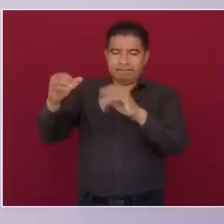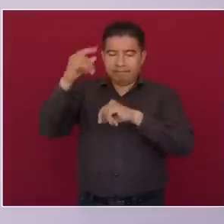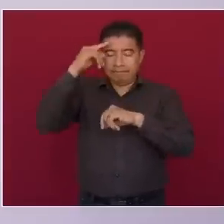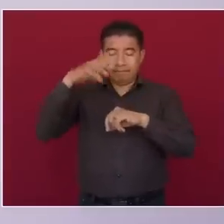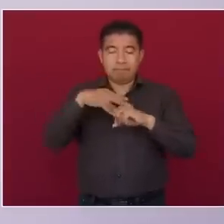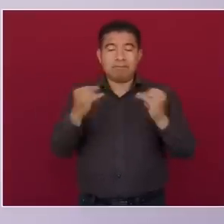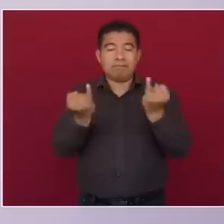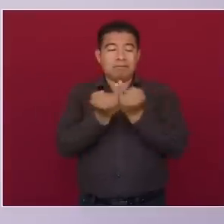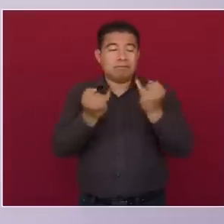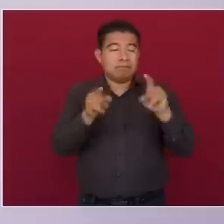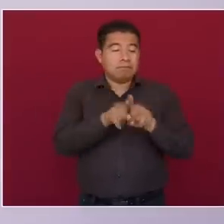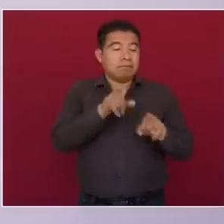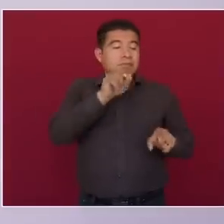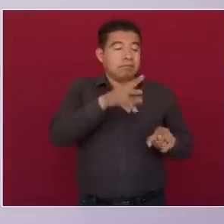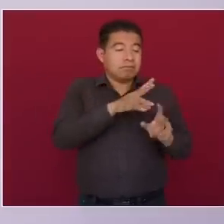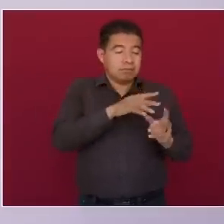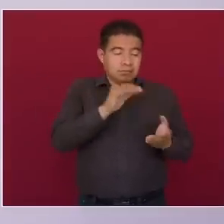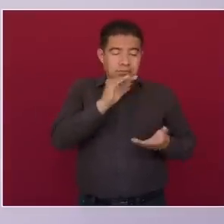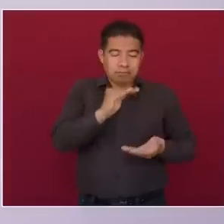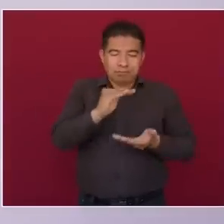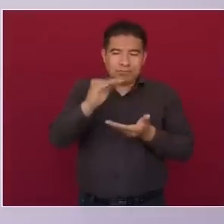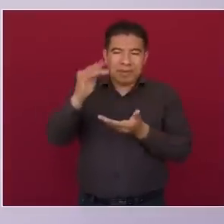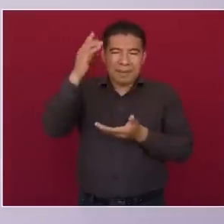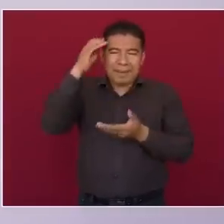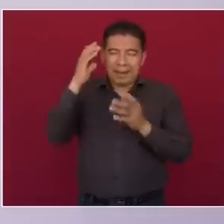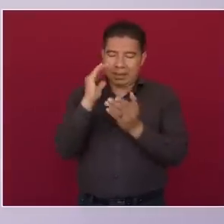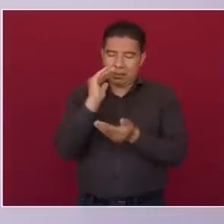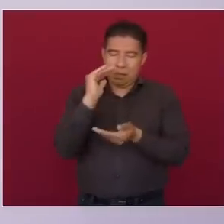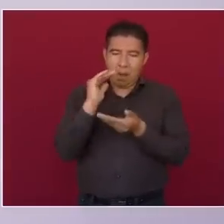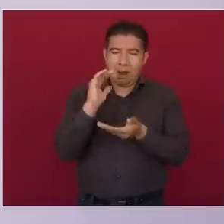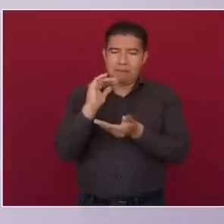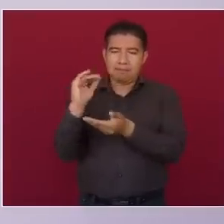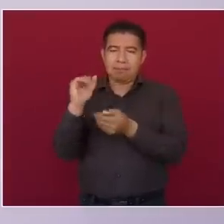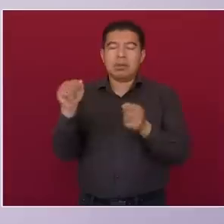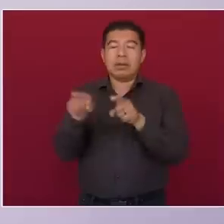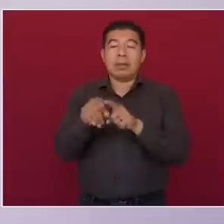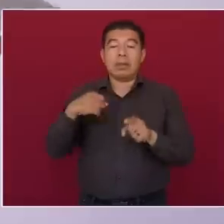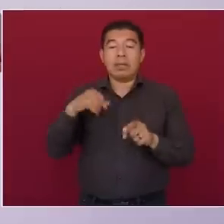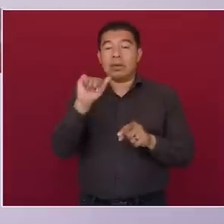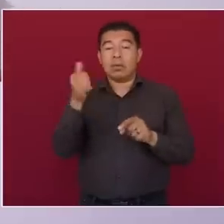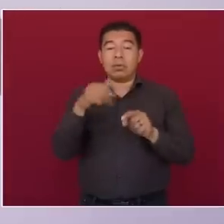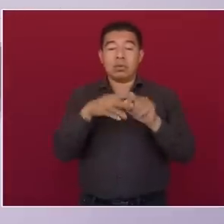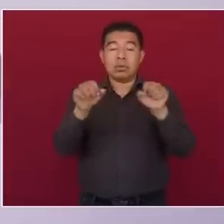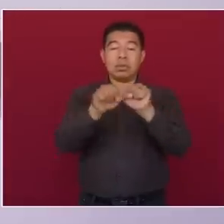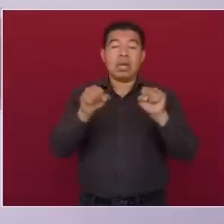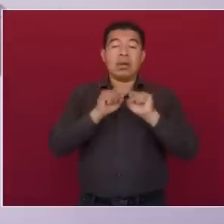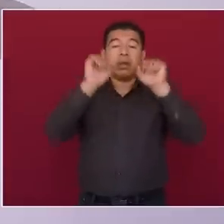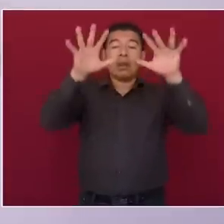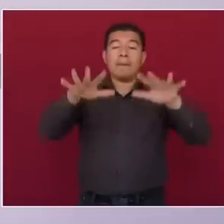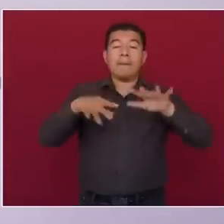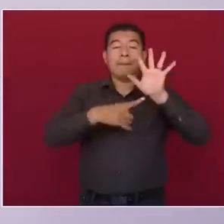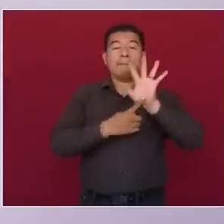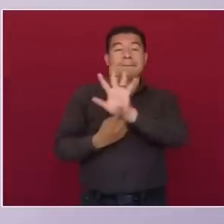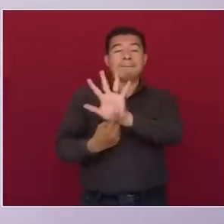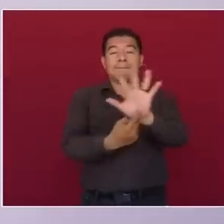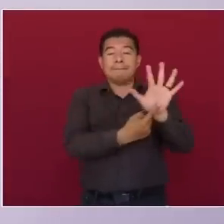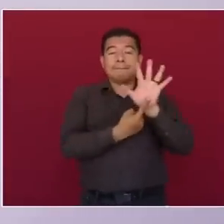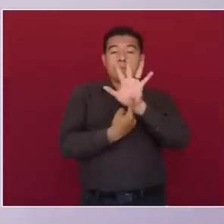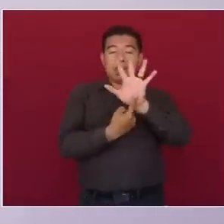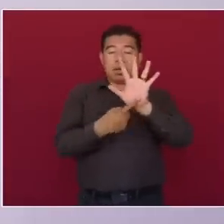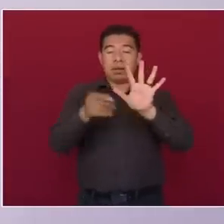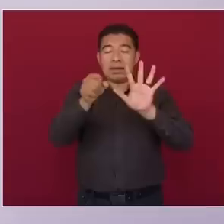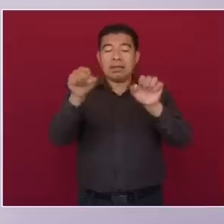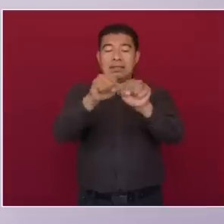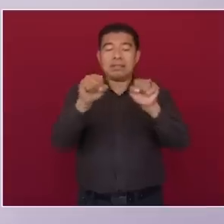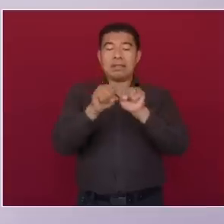maquetas. El diseño de este edificio contempló un salón de exposición y ahí se encuentra la Sala